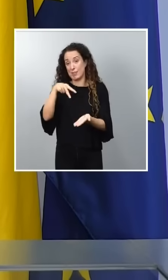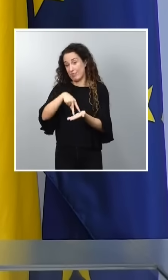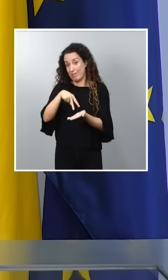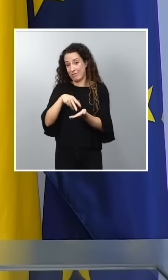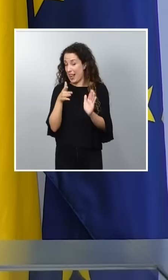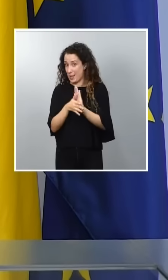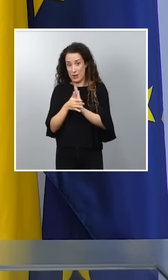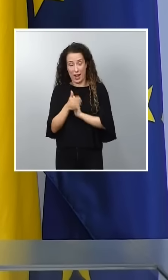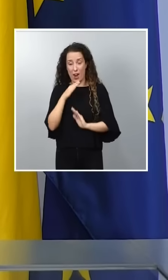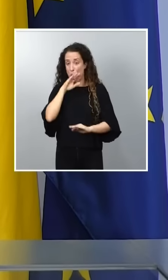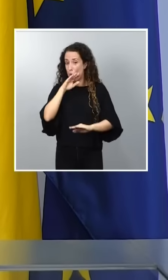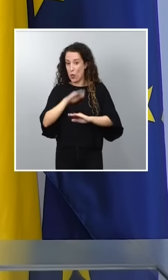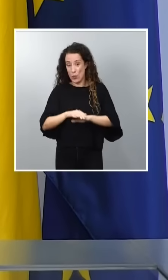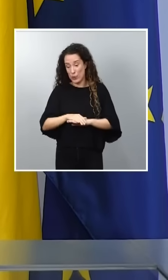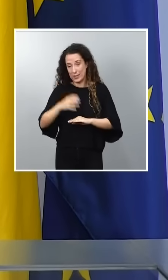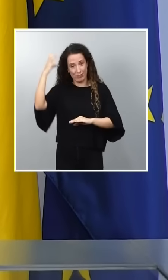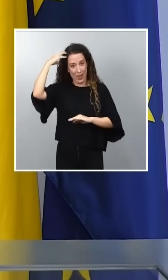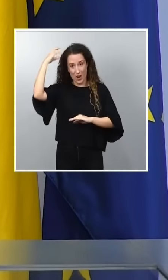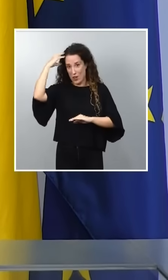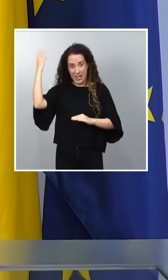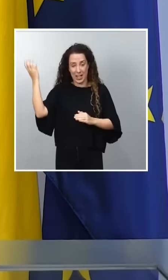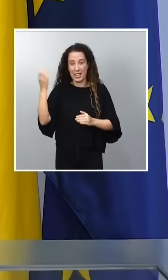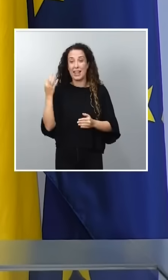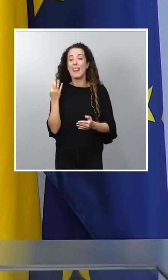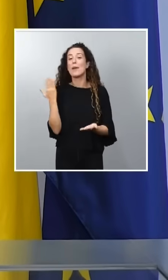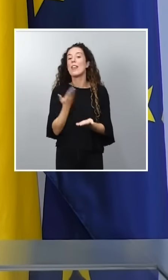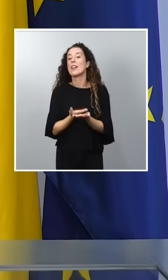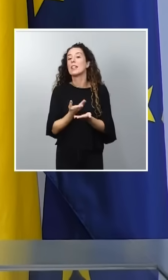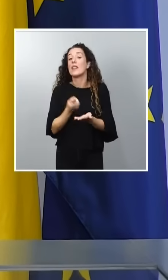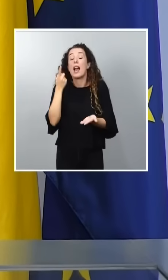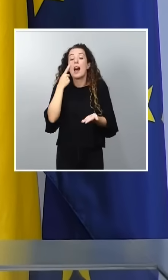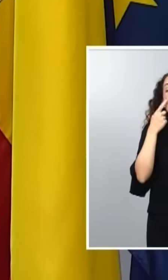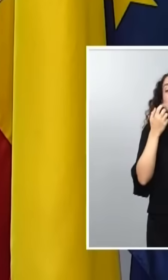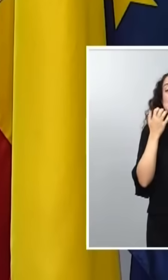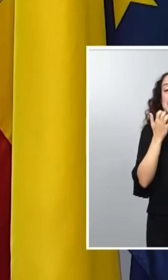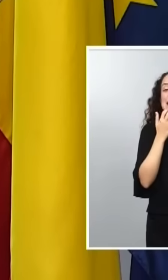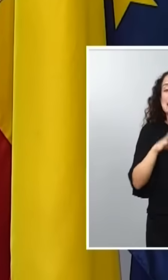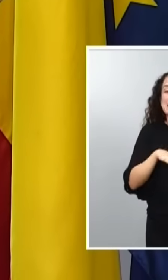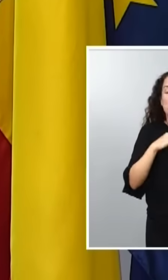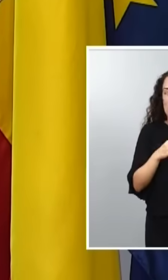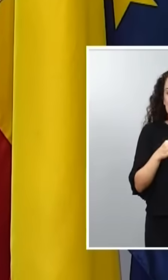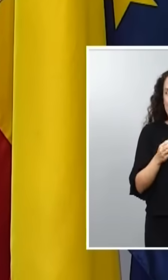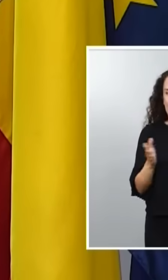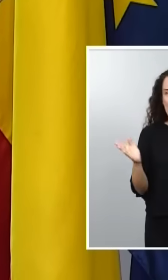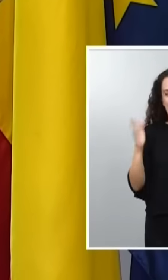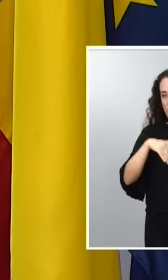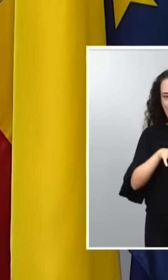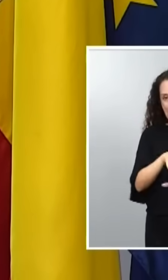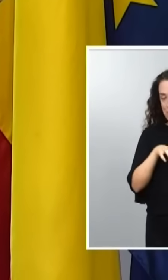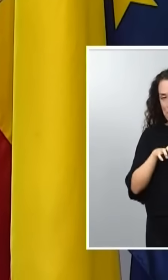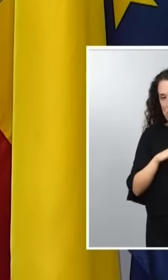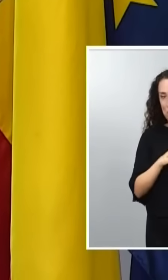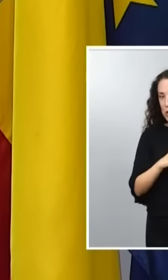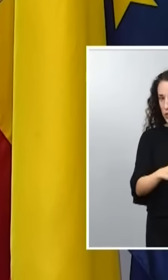el mandato de su majestad el rey y tiene que certificar, a ver si de una vez por todas ya es consciente, de que no tiene una mayoría